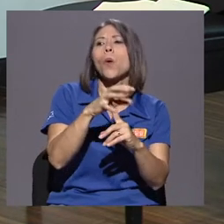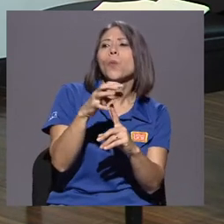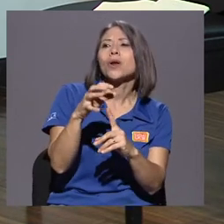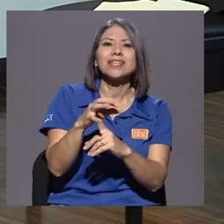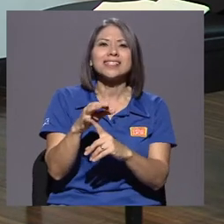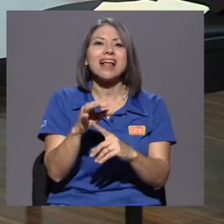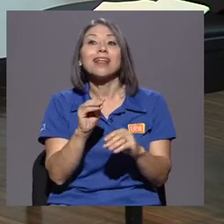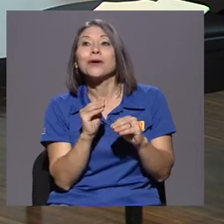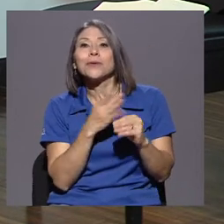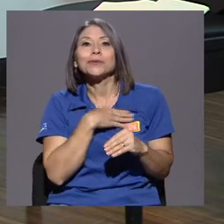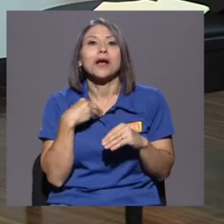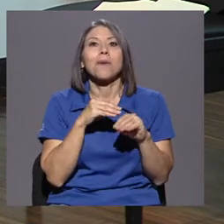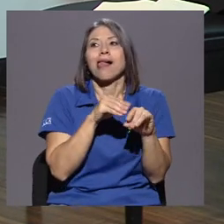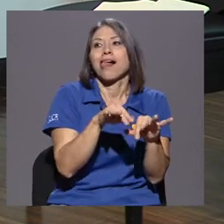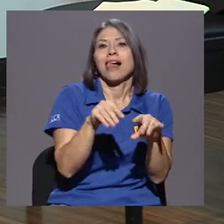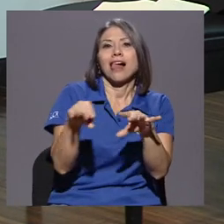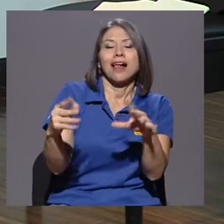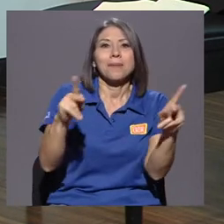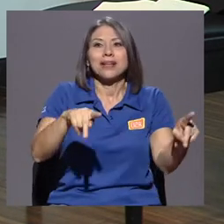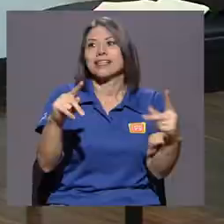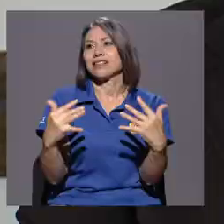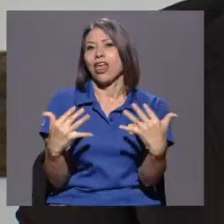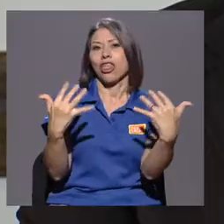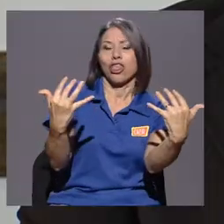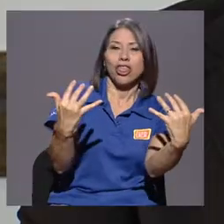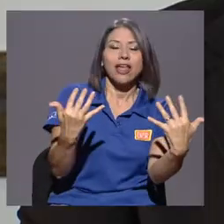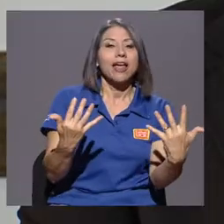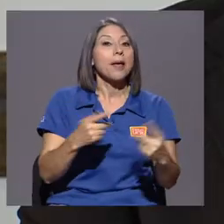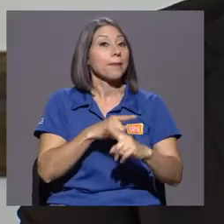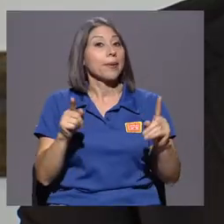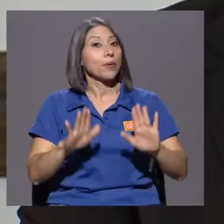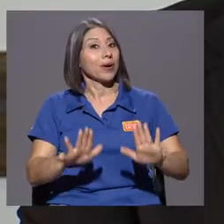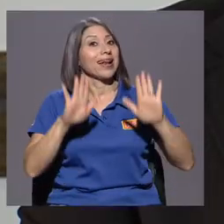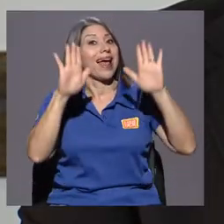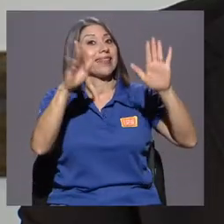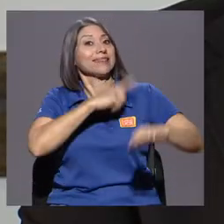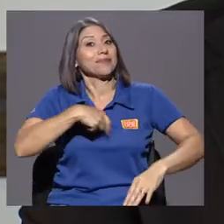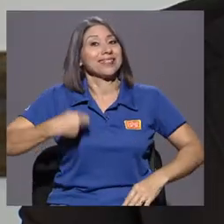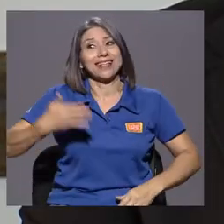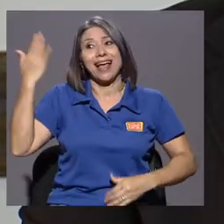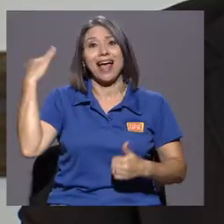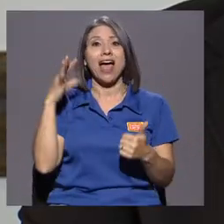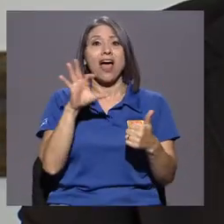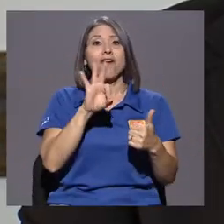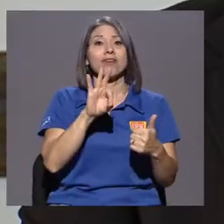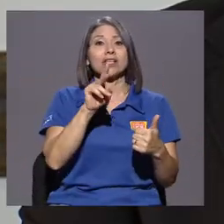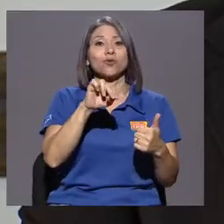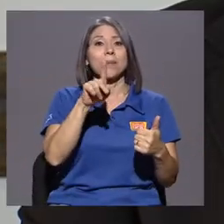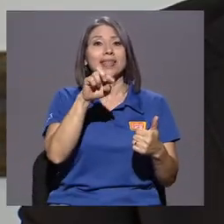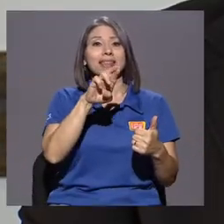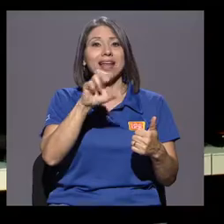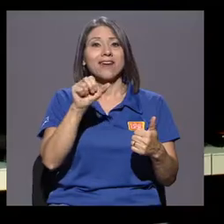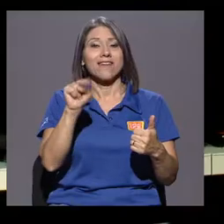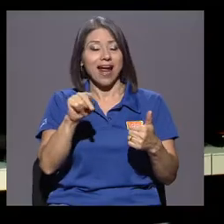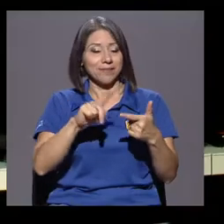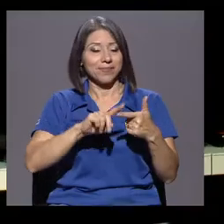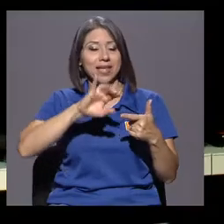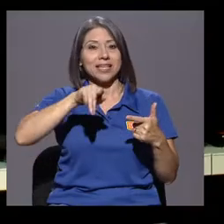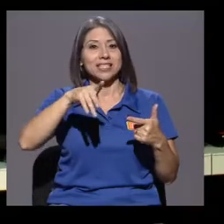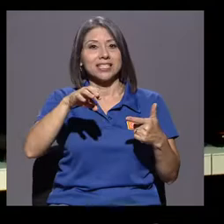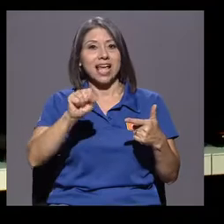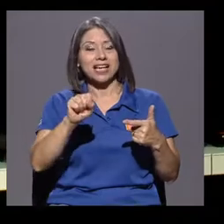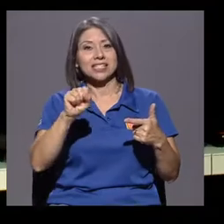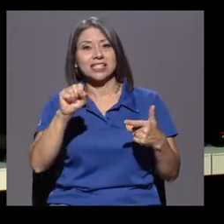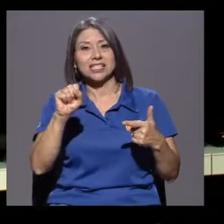los grandes presidentes de antaño françois mitterand el propio jacques chirac el georges pompidou valéry giscard